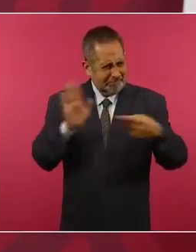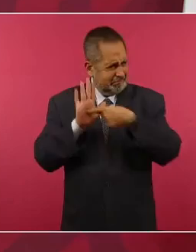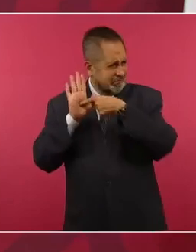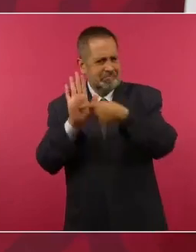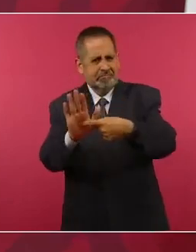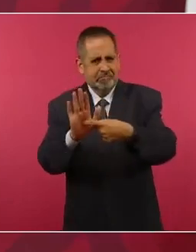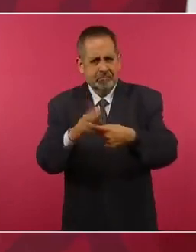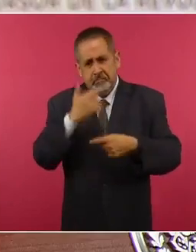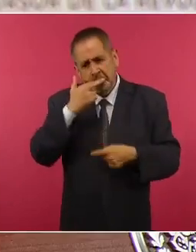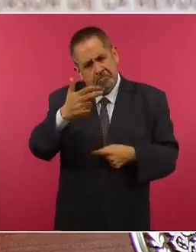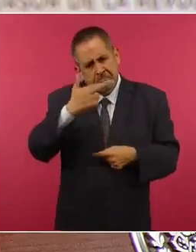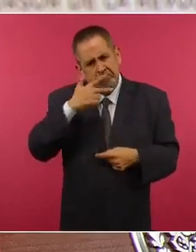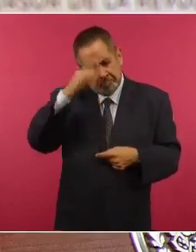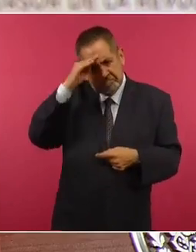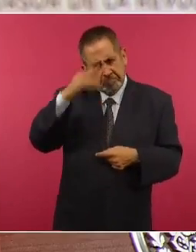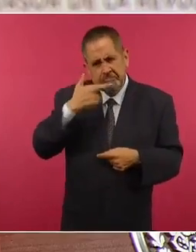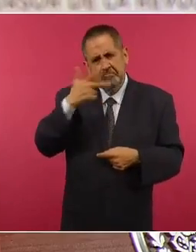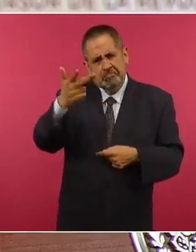es mejor.